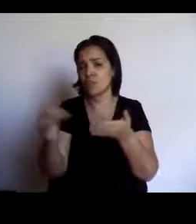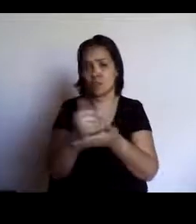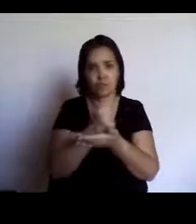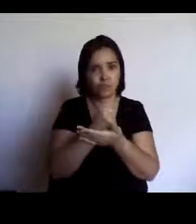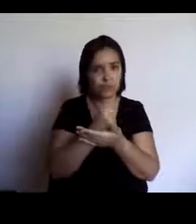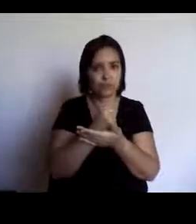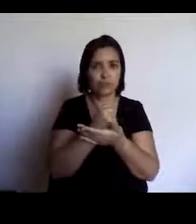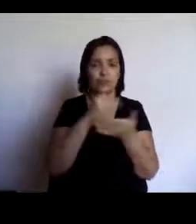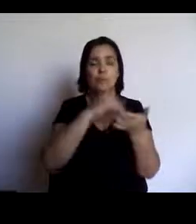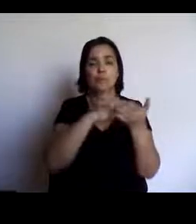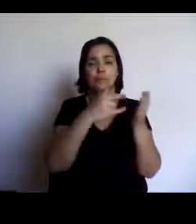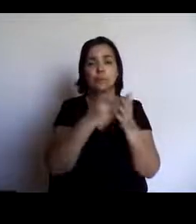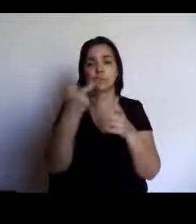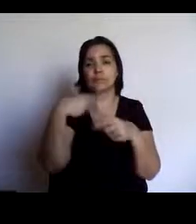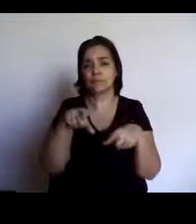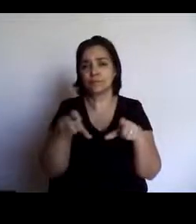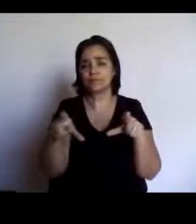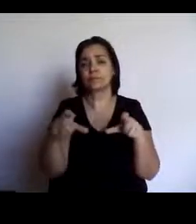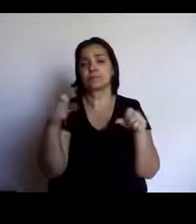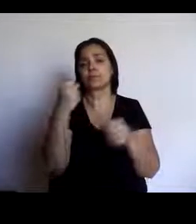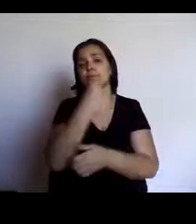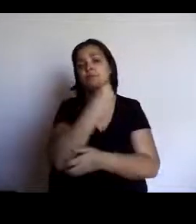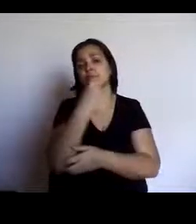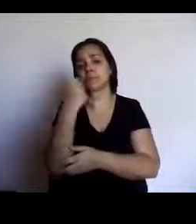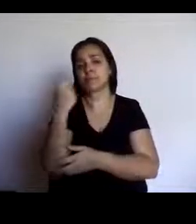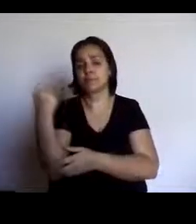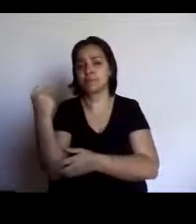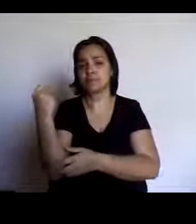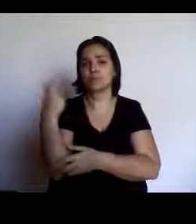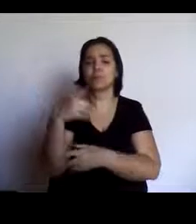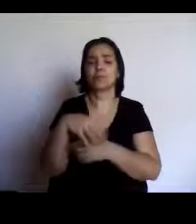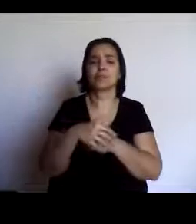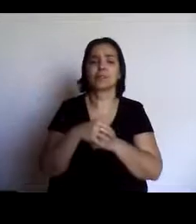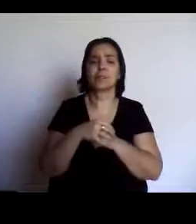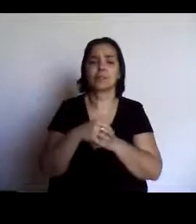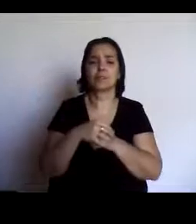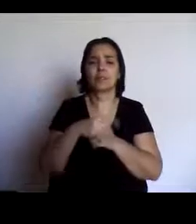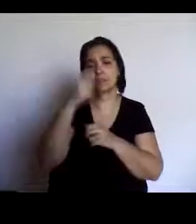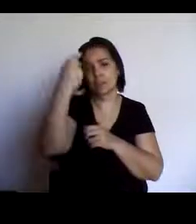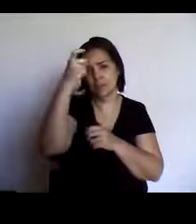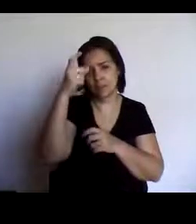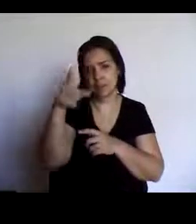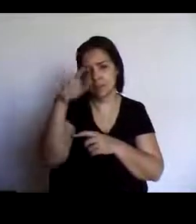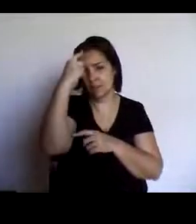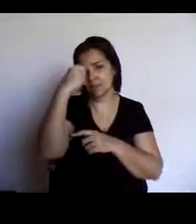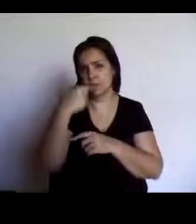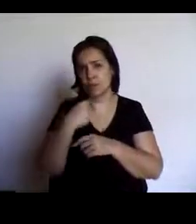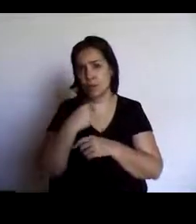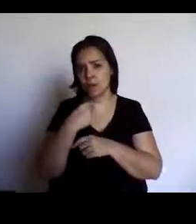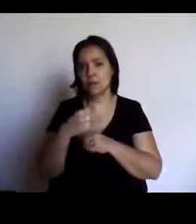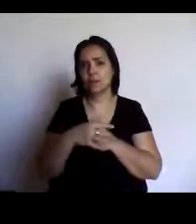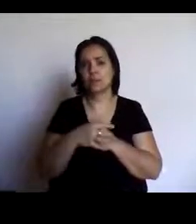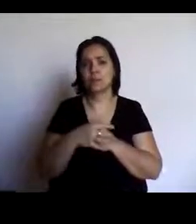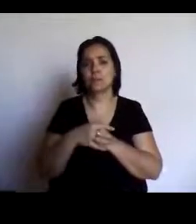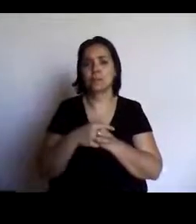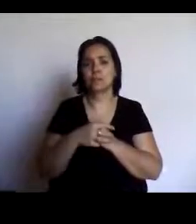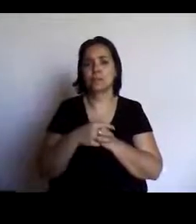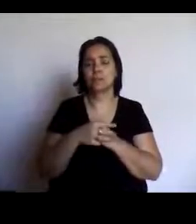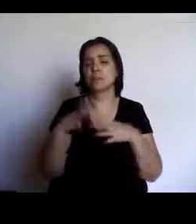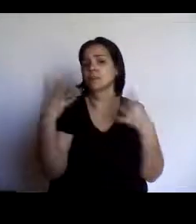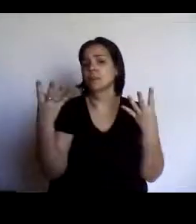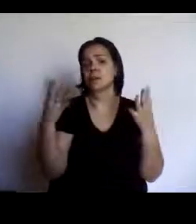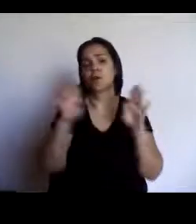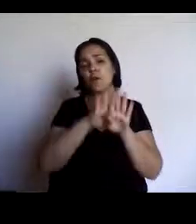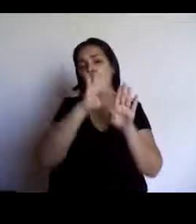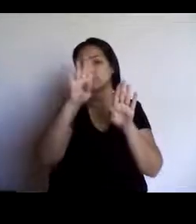entidades, de los gobiernos locales, del municipalismo, de Portugal, de nuestro vecino, y también,